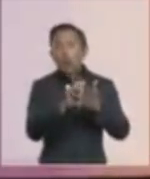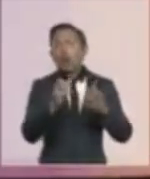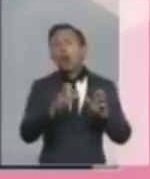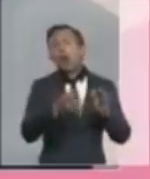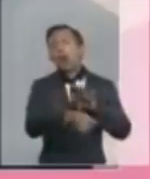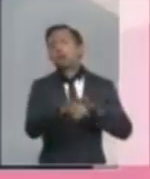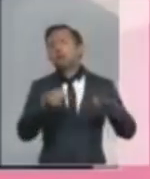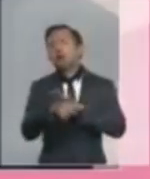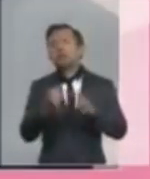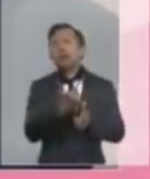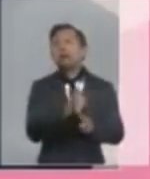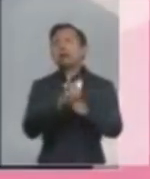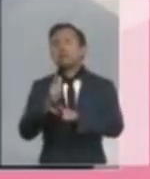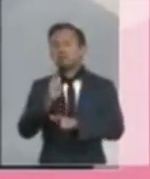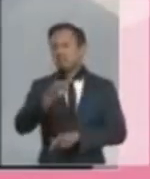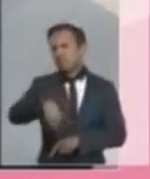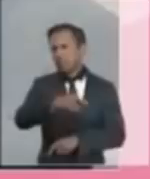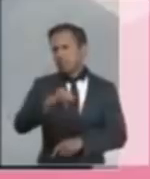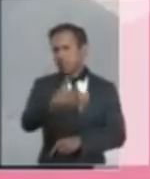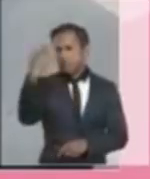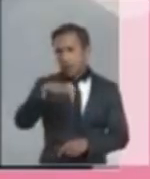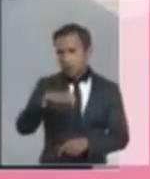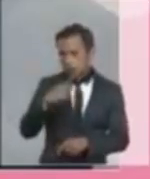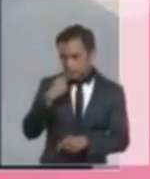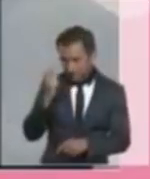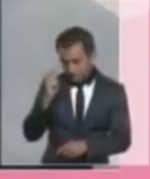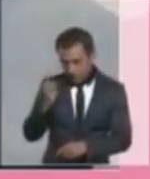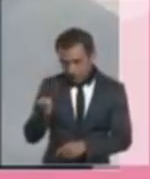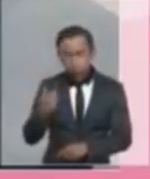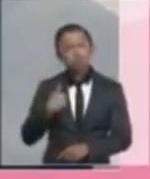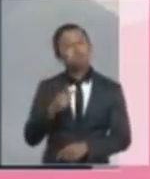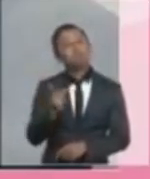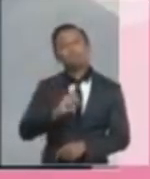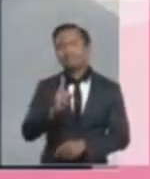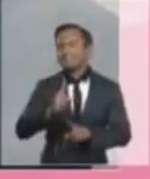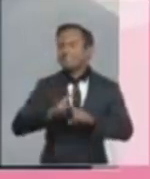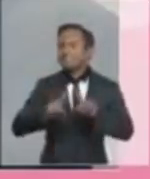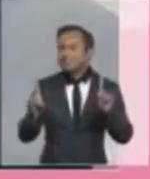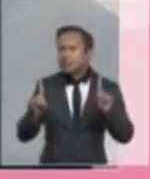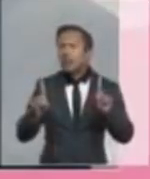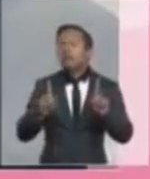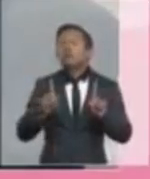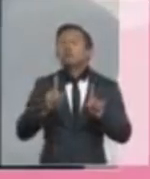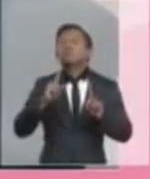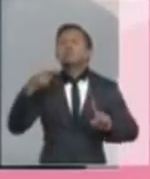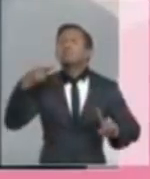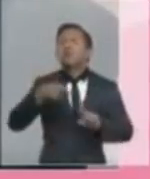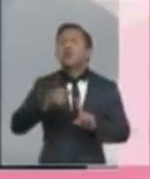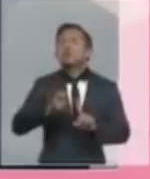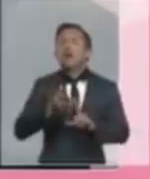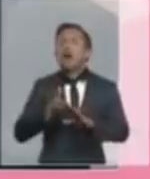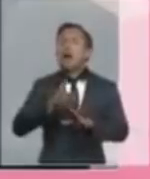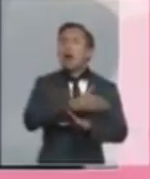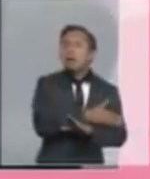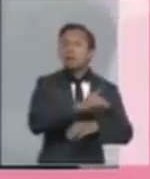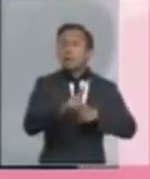criminales. Yo lo que considero es que tenemos que atender las causas que originaron el problema de la